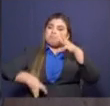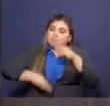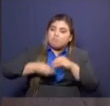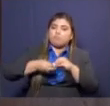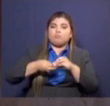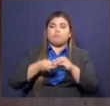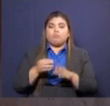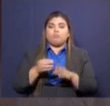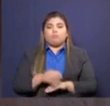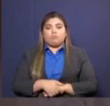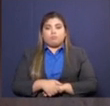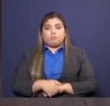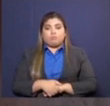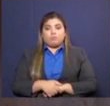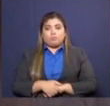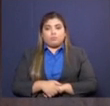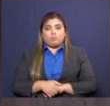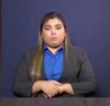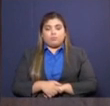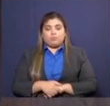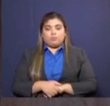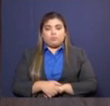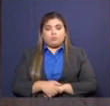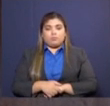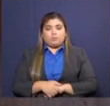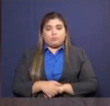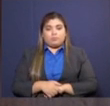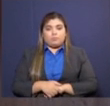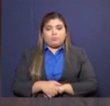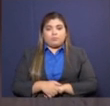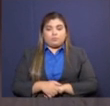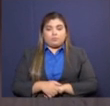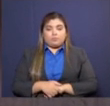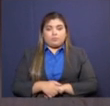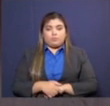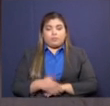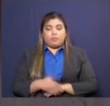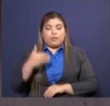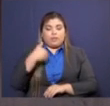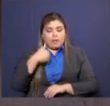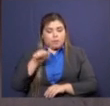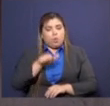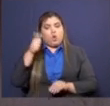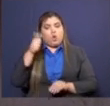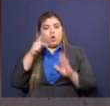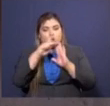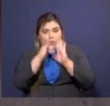Adicionalmente, nuestra agenda legislativa incluye los siguientes proyectos.